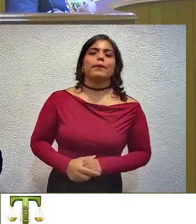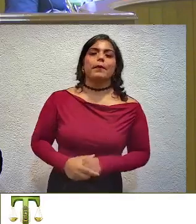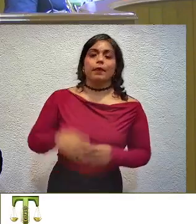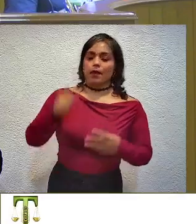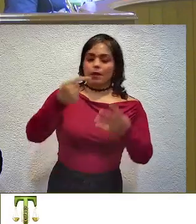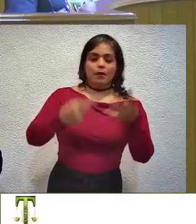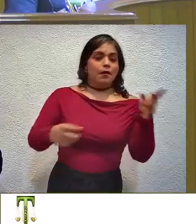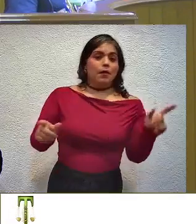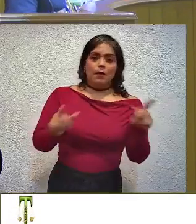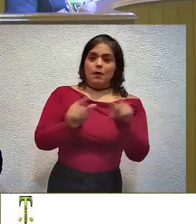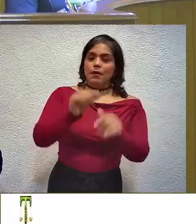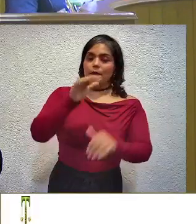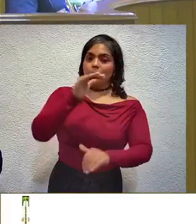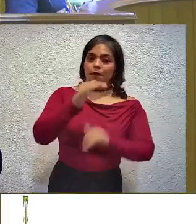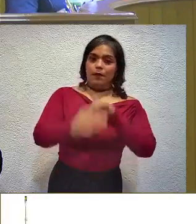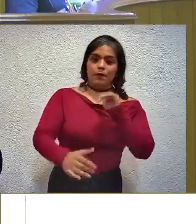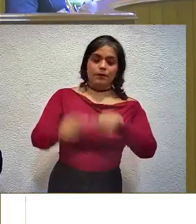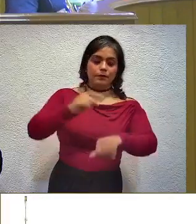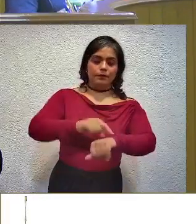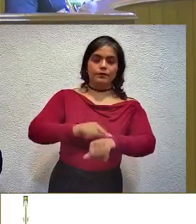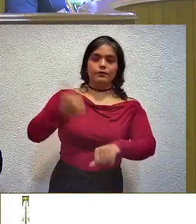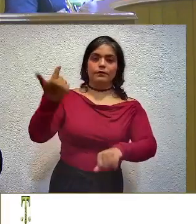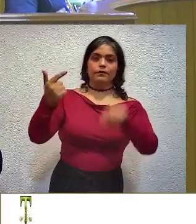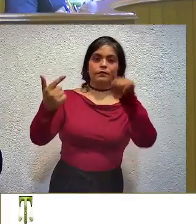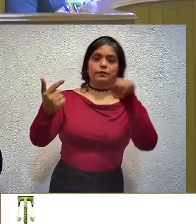haber más asuntos que tratar, siendo las